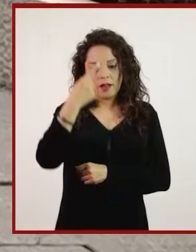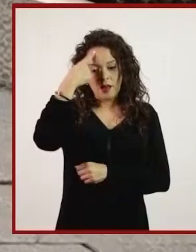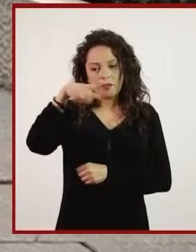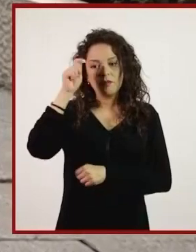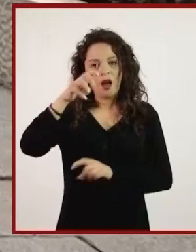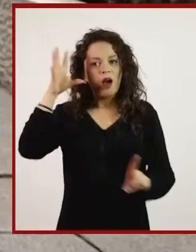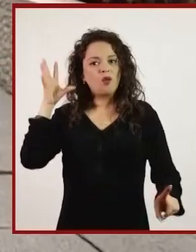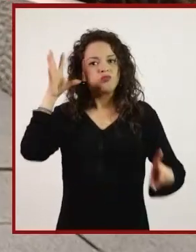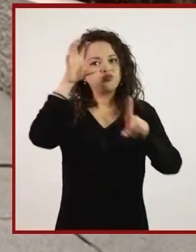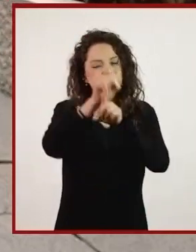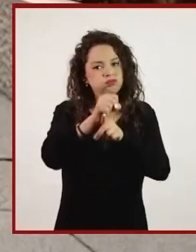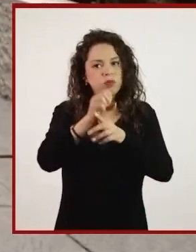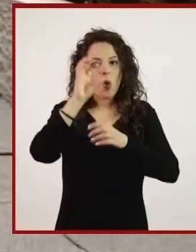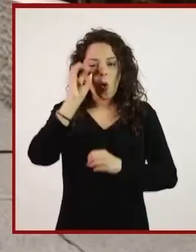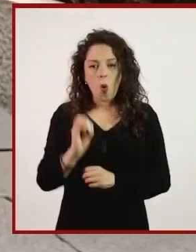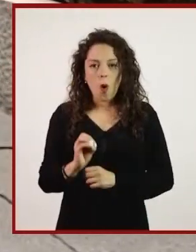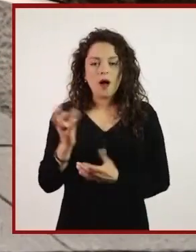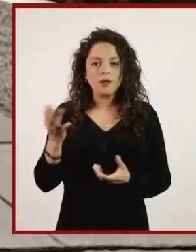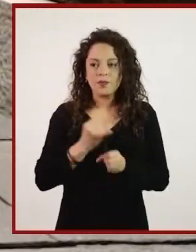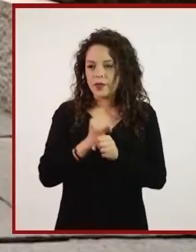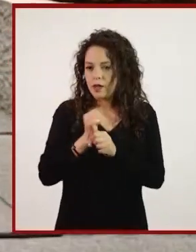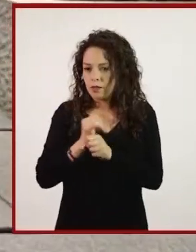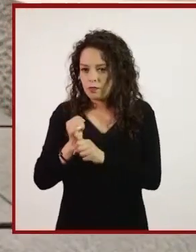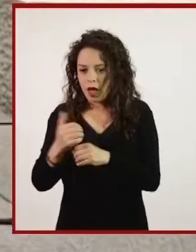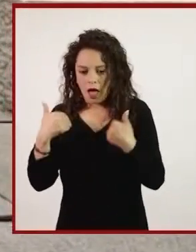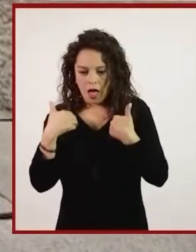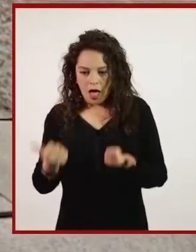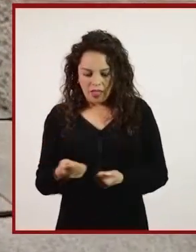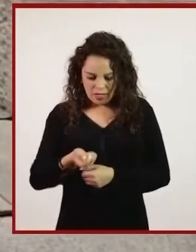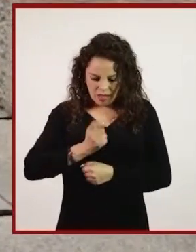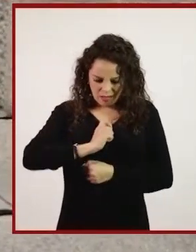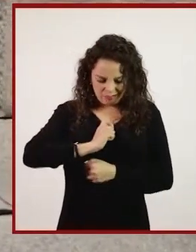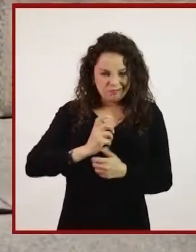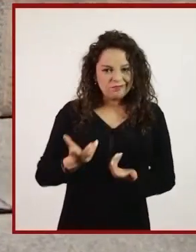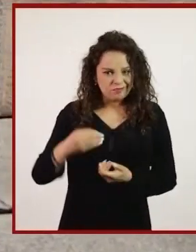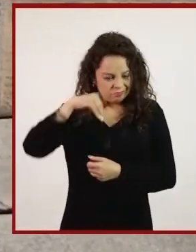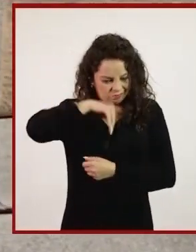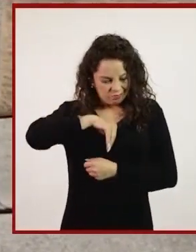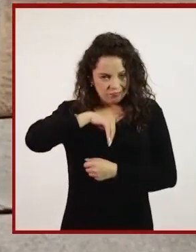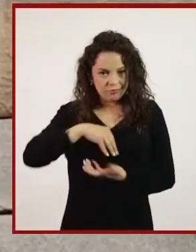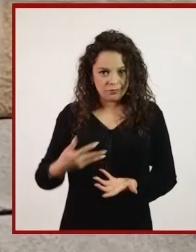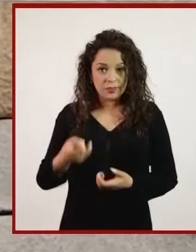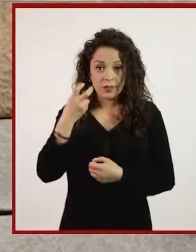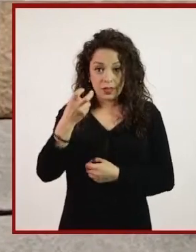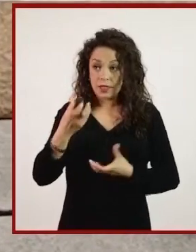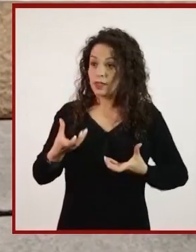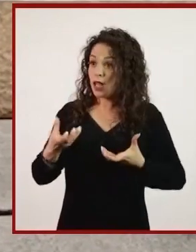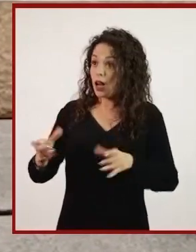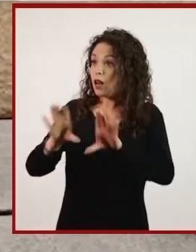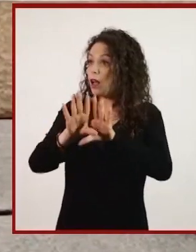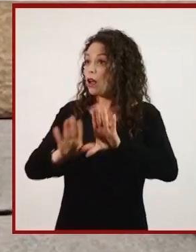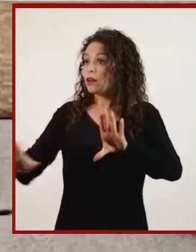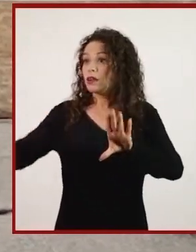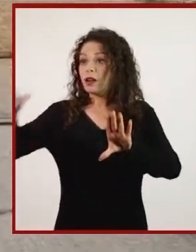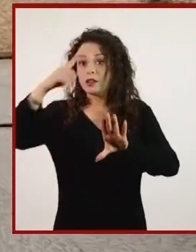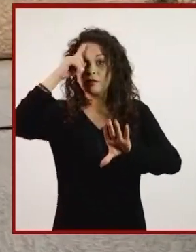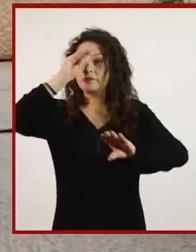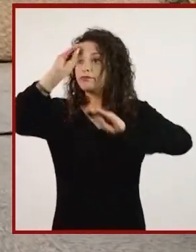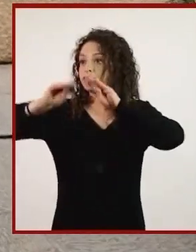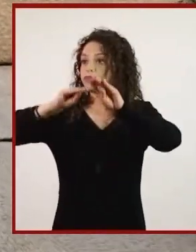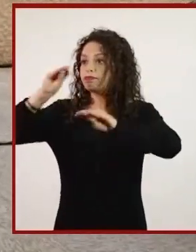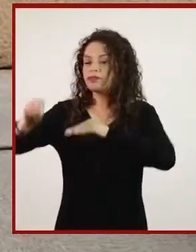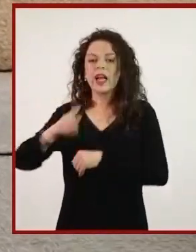metáforas y las narrativas que nuestras comunidades necesitan para alcanzar sus metas o explorarse y entenderse a sí mismas.